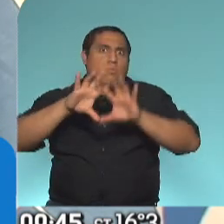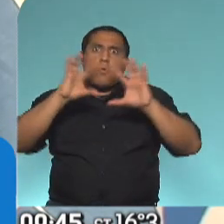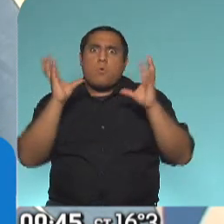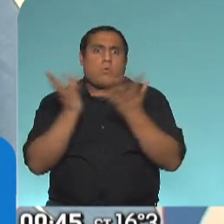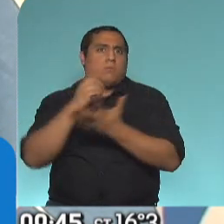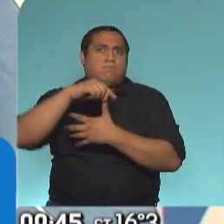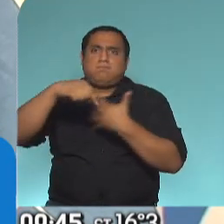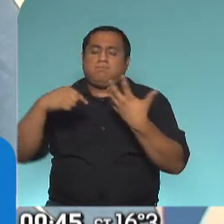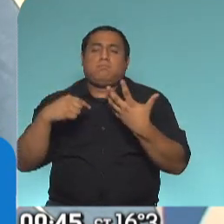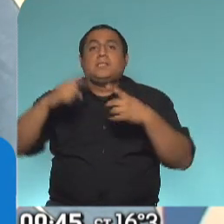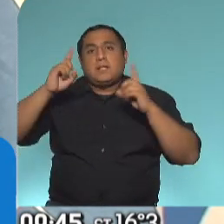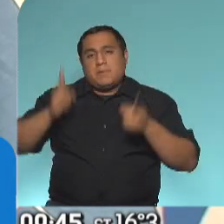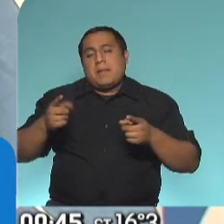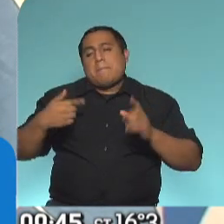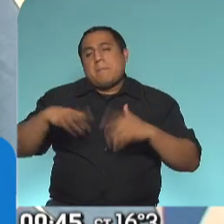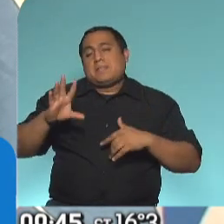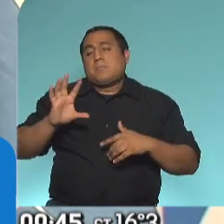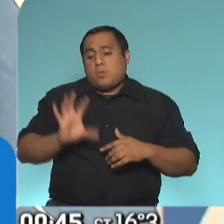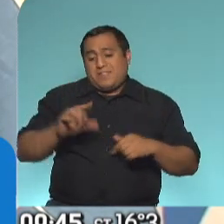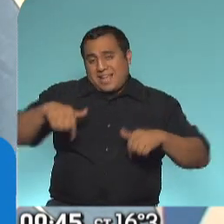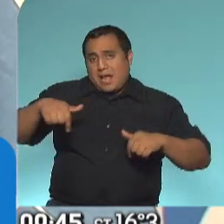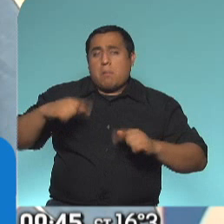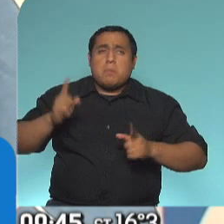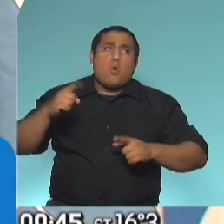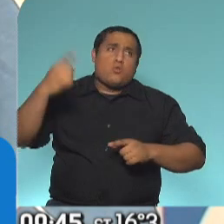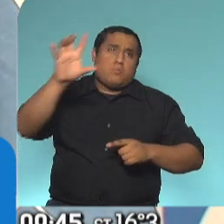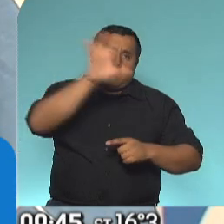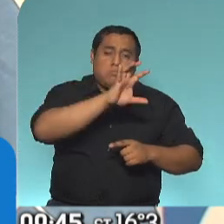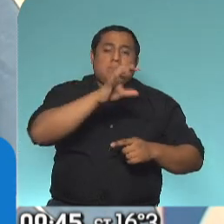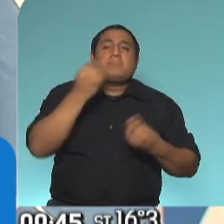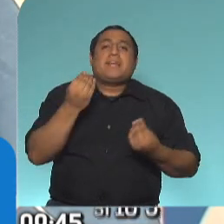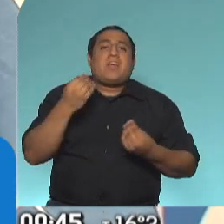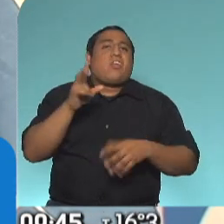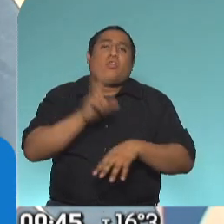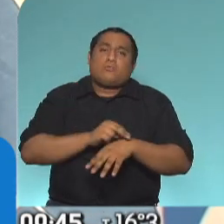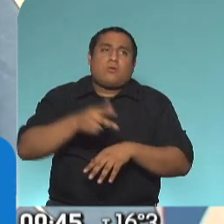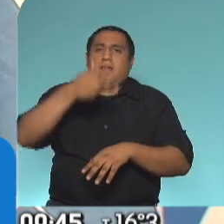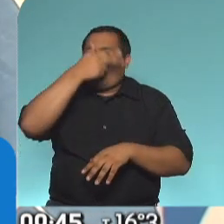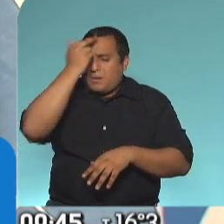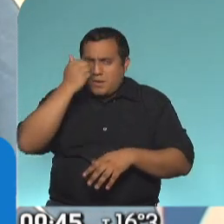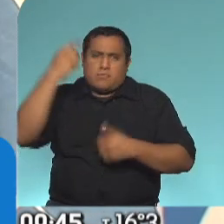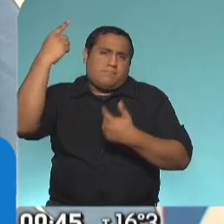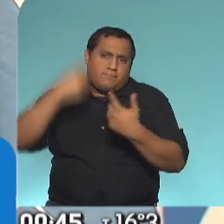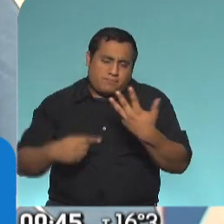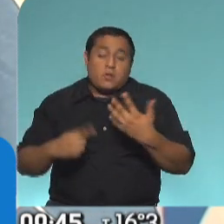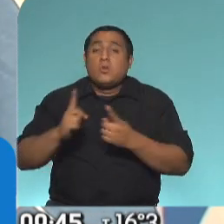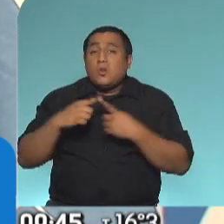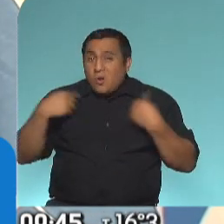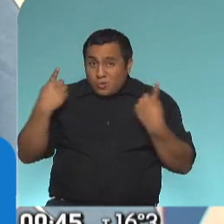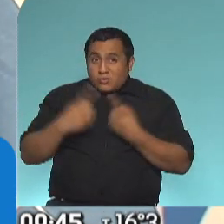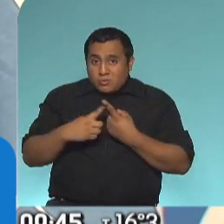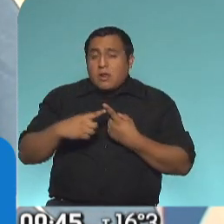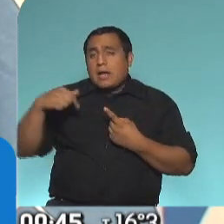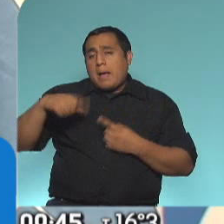en particular en nuestra provincia como en todas, el recurso humano. Nosotros tenemos, por suerte, en